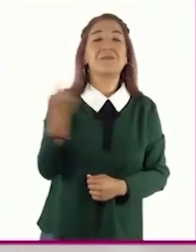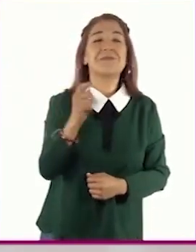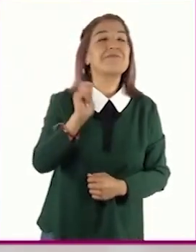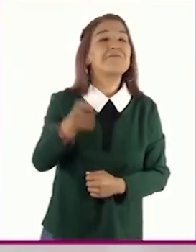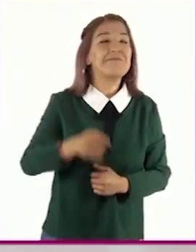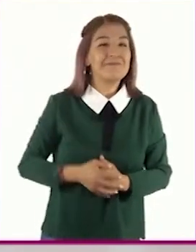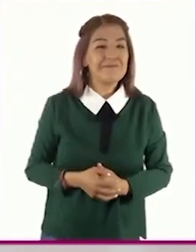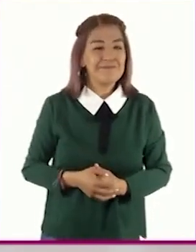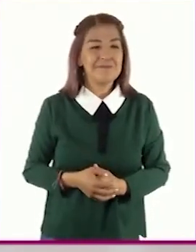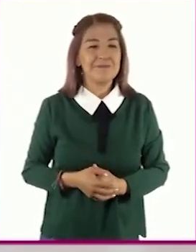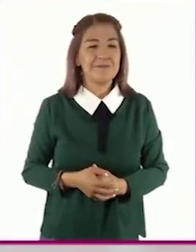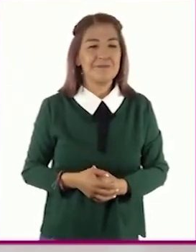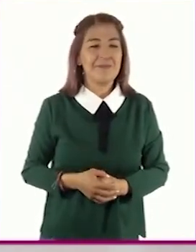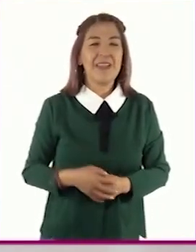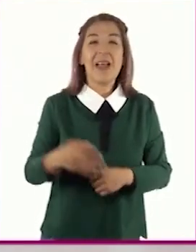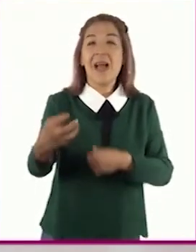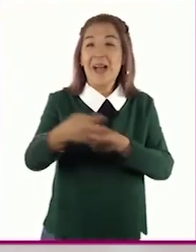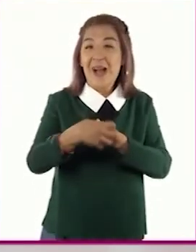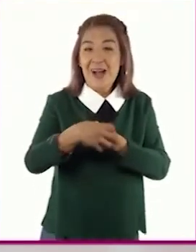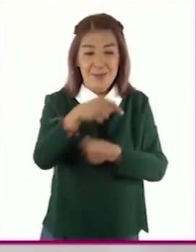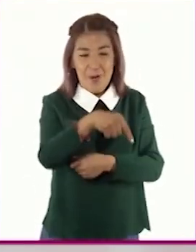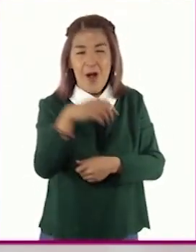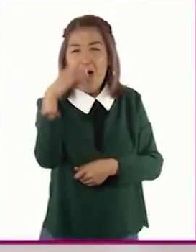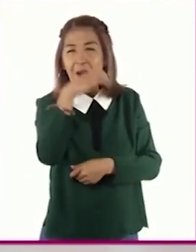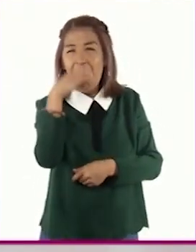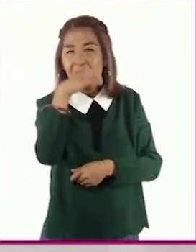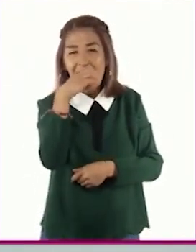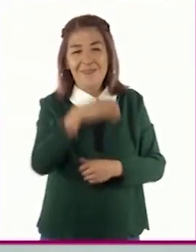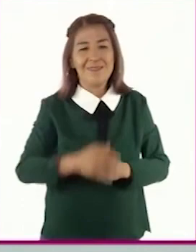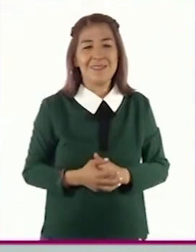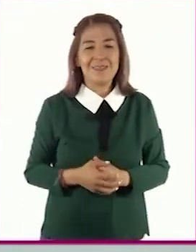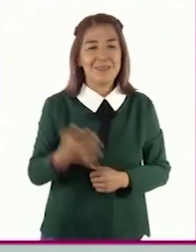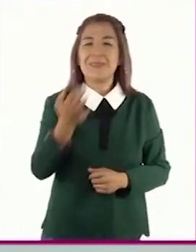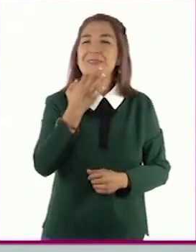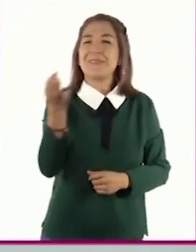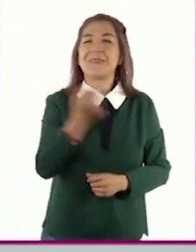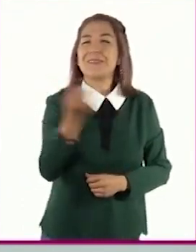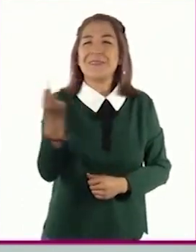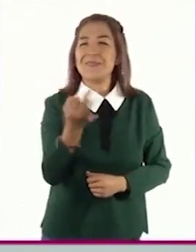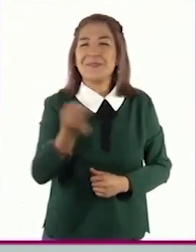necesitamos un caldito caliente. Riquísimo.